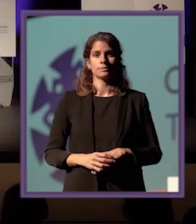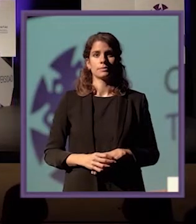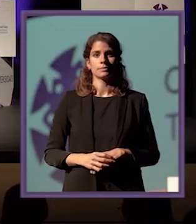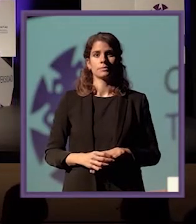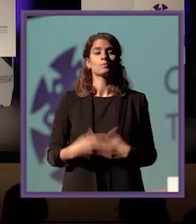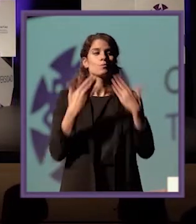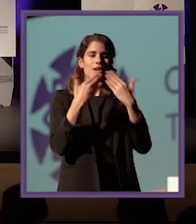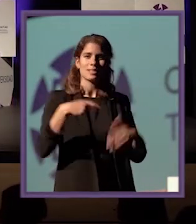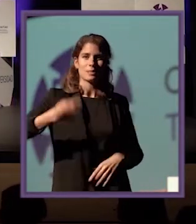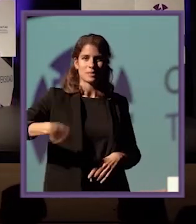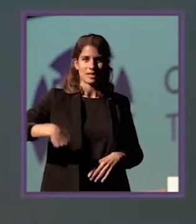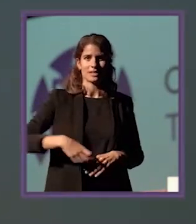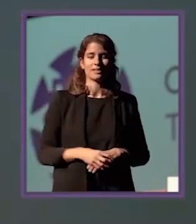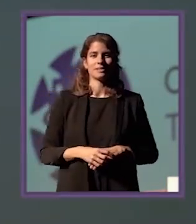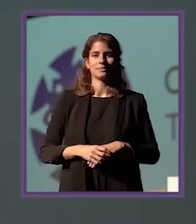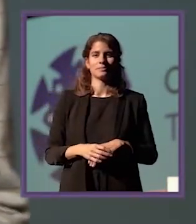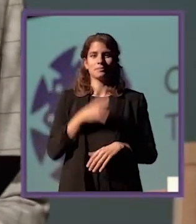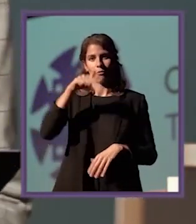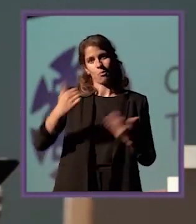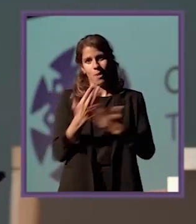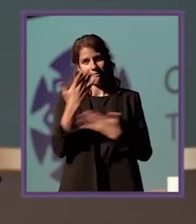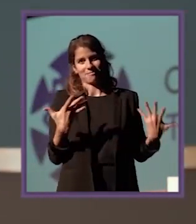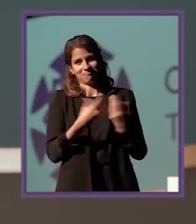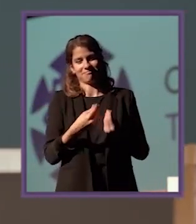Muchas gracias, presidente, por acompañarnos en esta mañana.